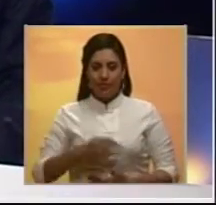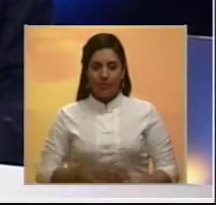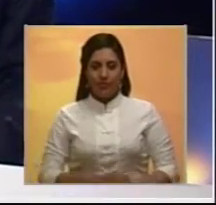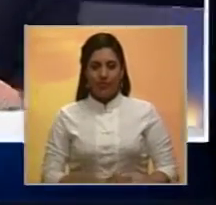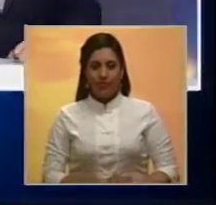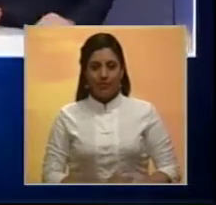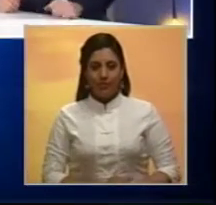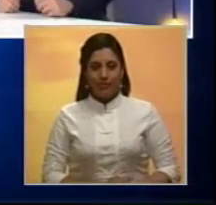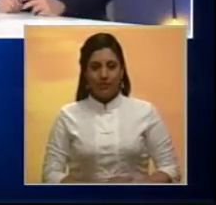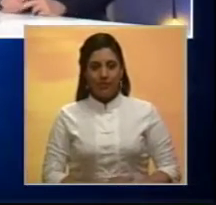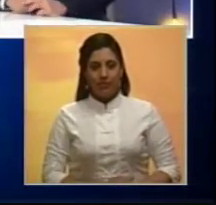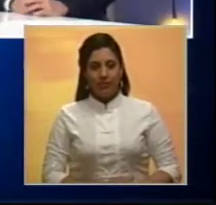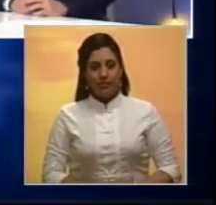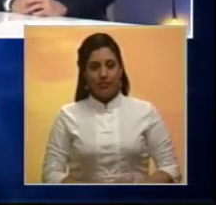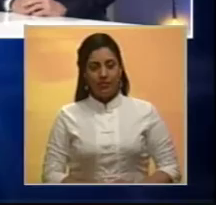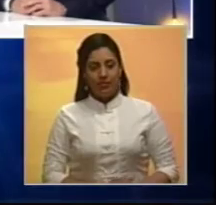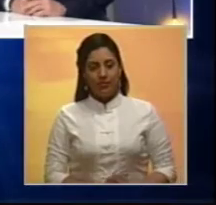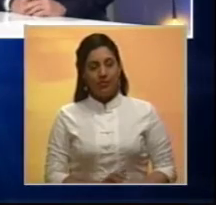tardes, cuéntanos.